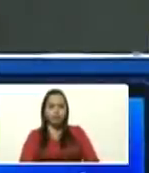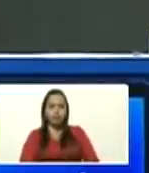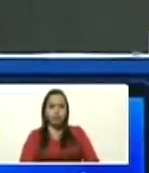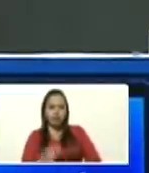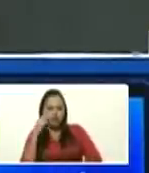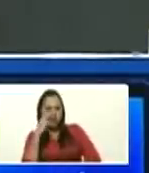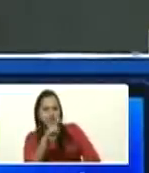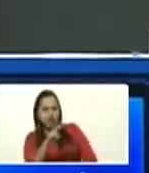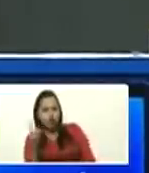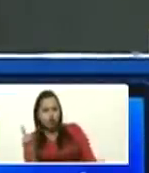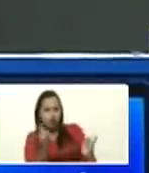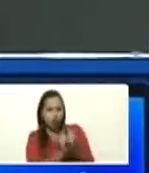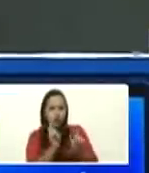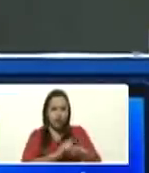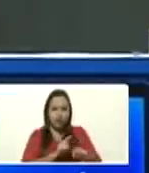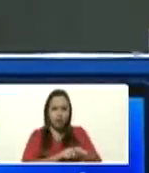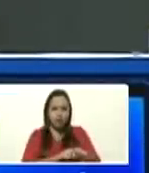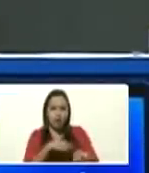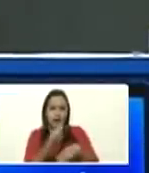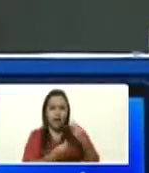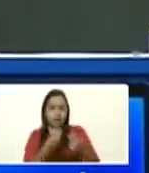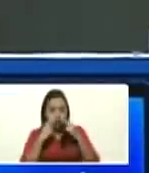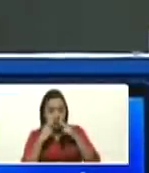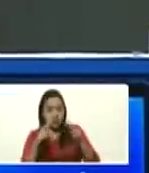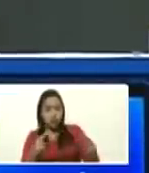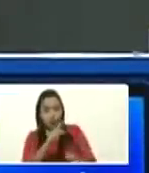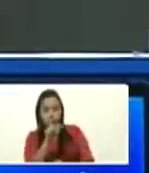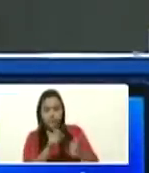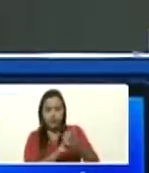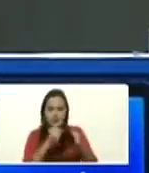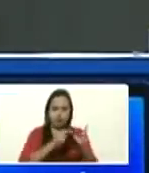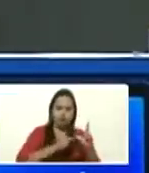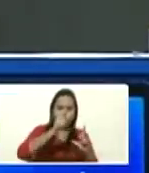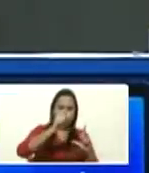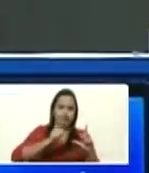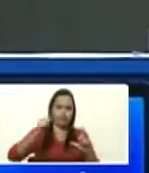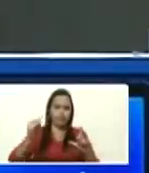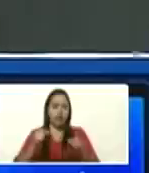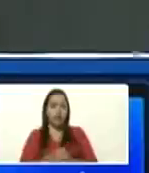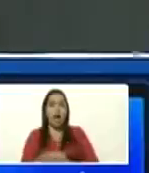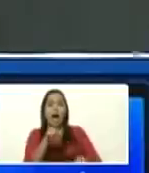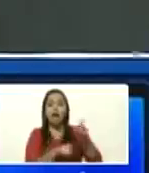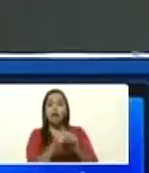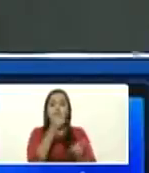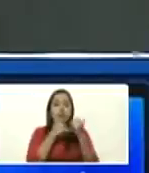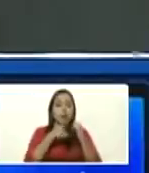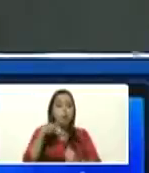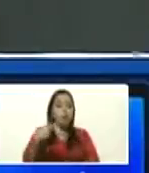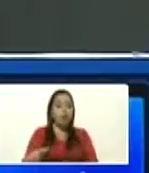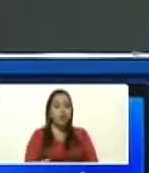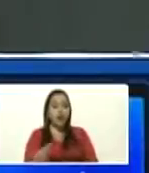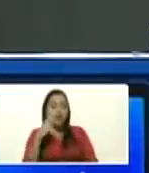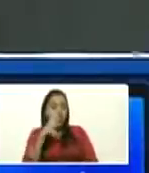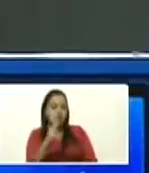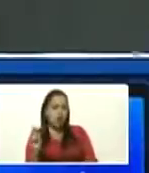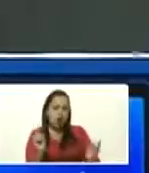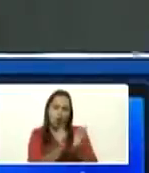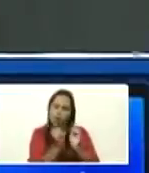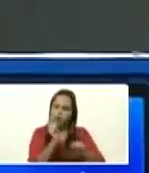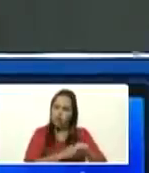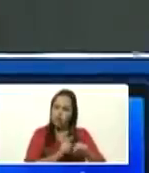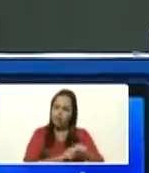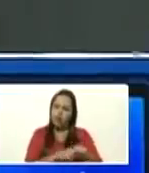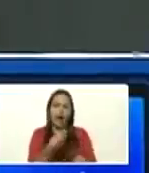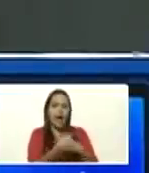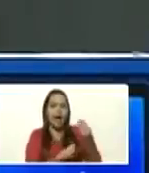mediano plazo, para tener una visión estadista. No, uno de los errores de los políticos históricamente ha sido la visión cortoplacista de todo, de